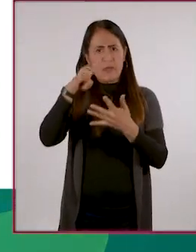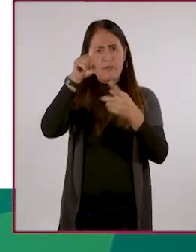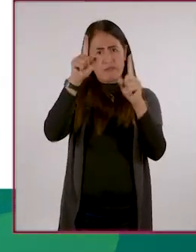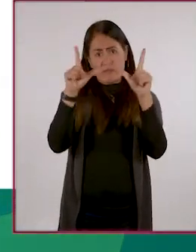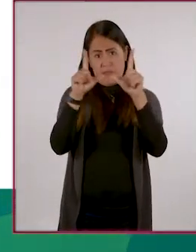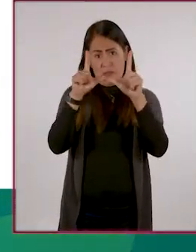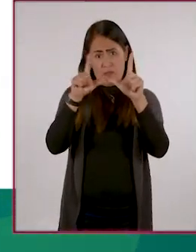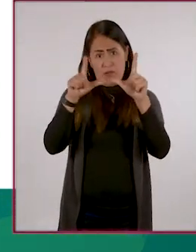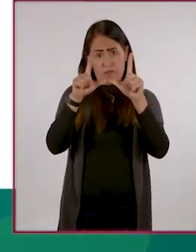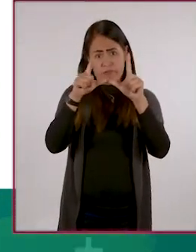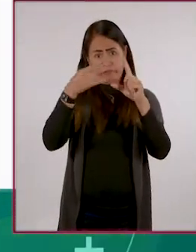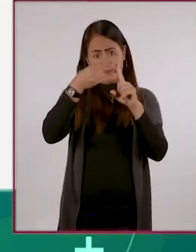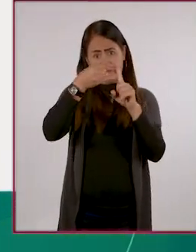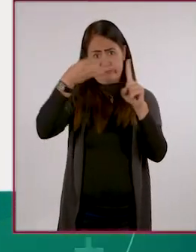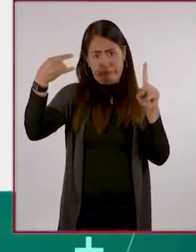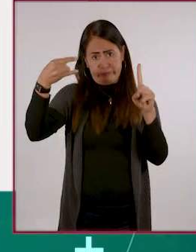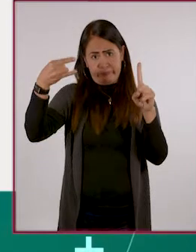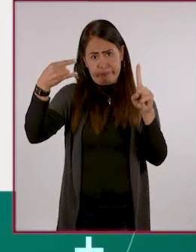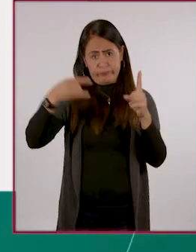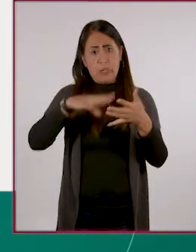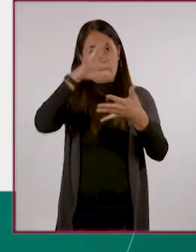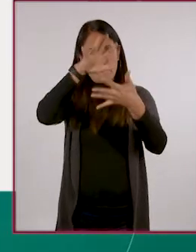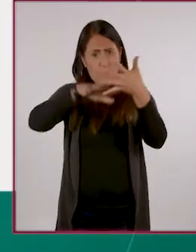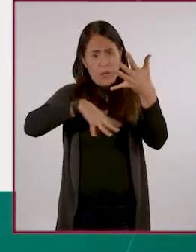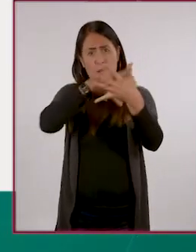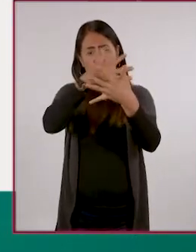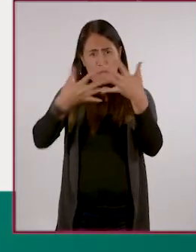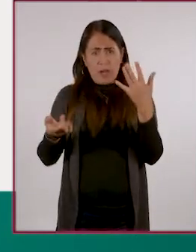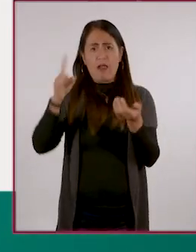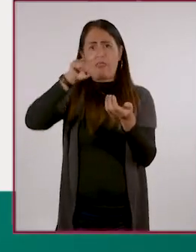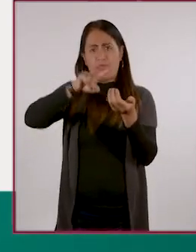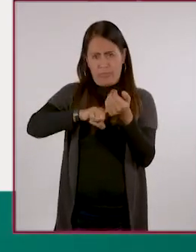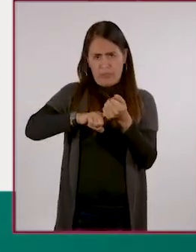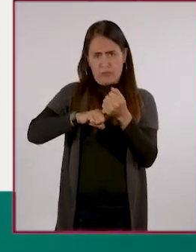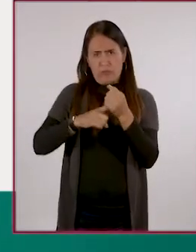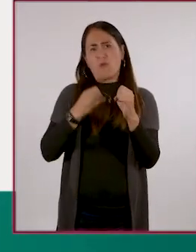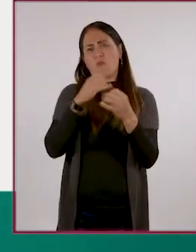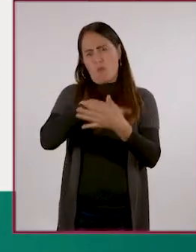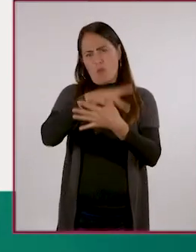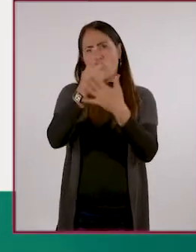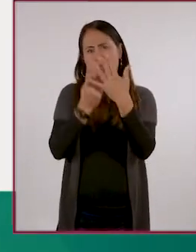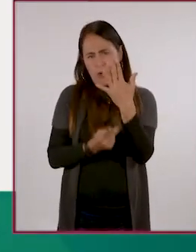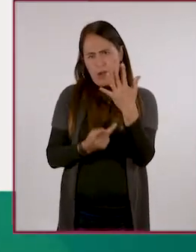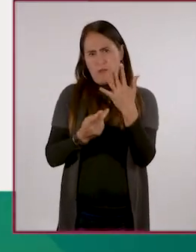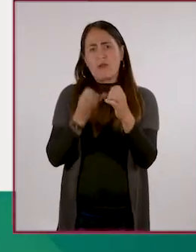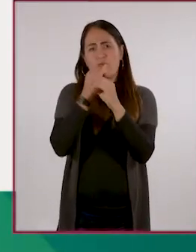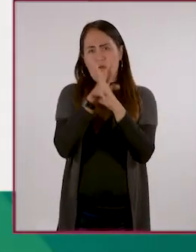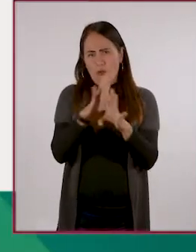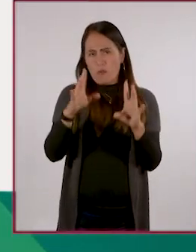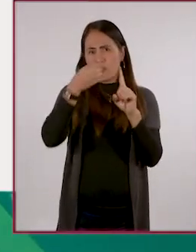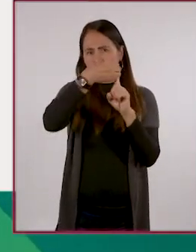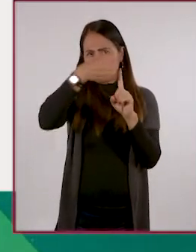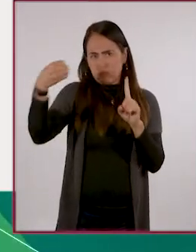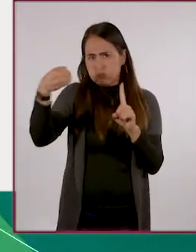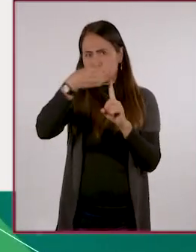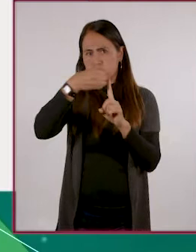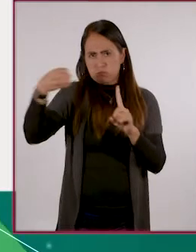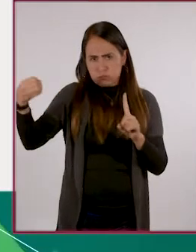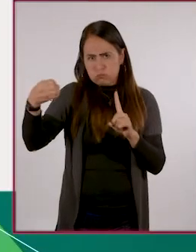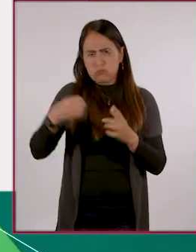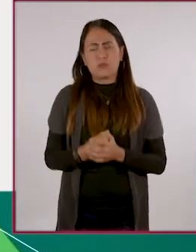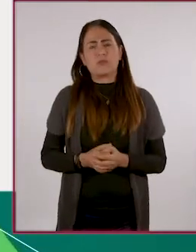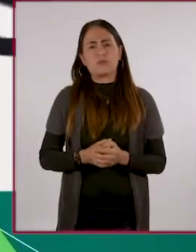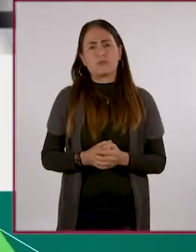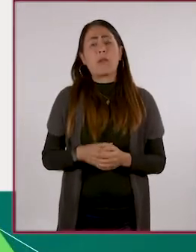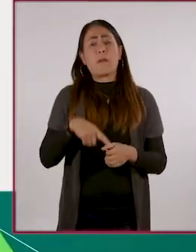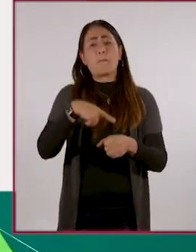La tabla rectangular es, en este caso, una hoja electrónica que nos permite ordenar datos. Para ordenar los